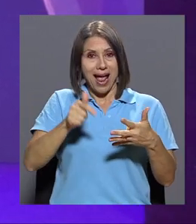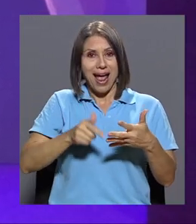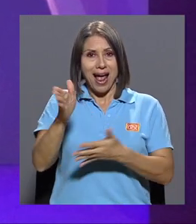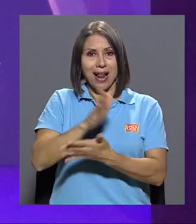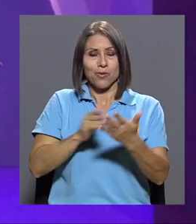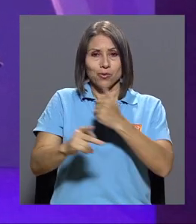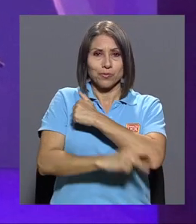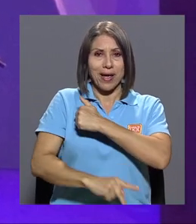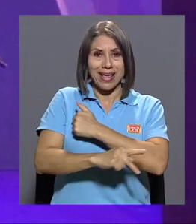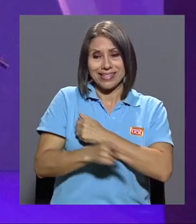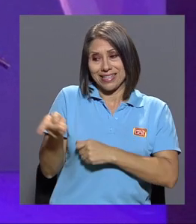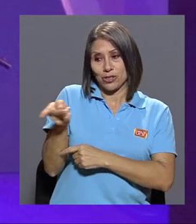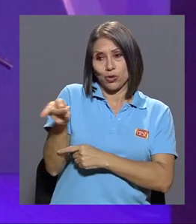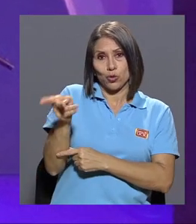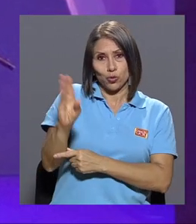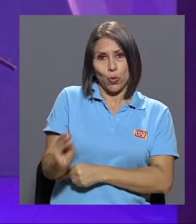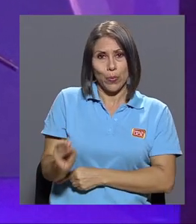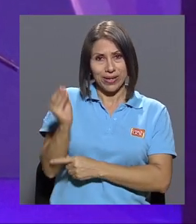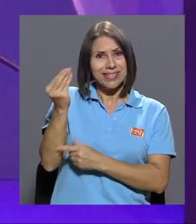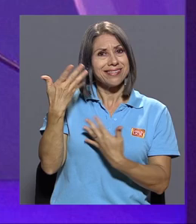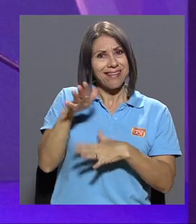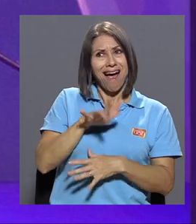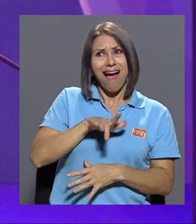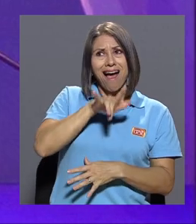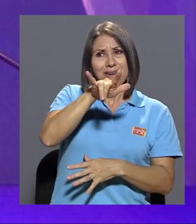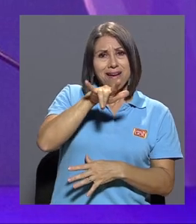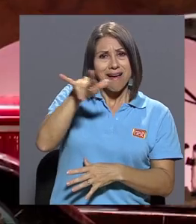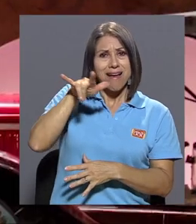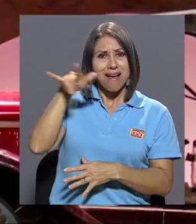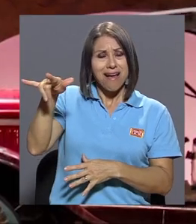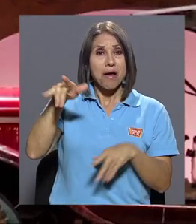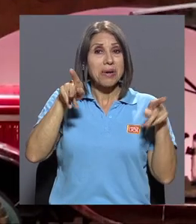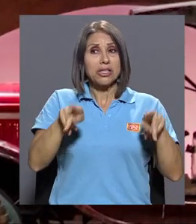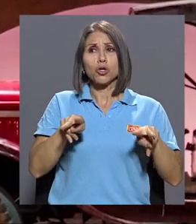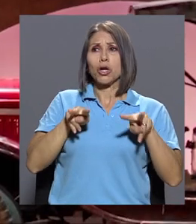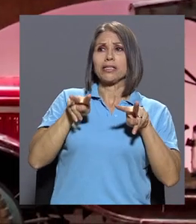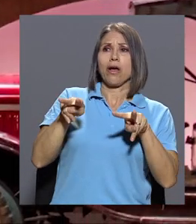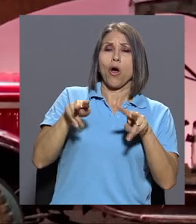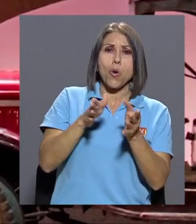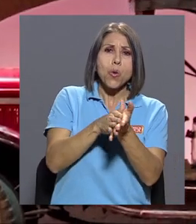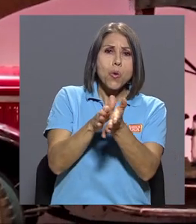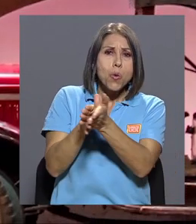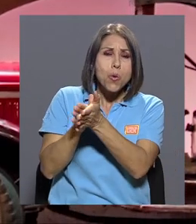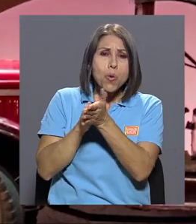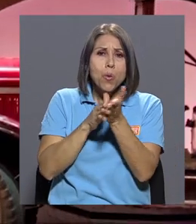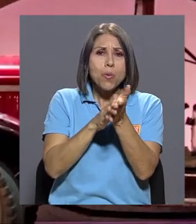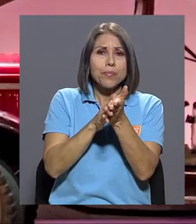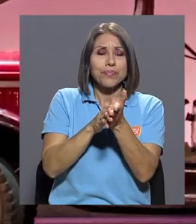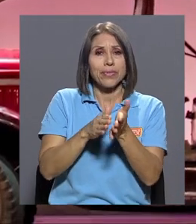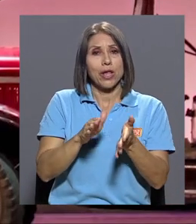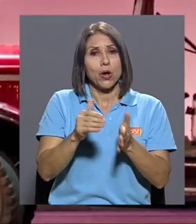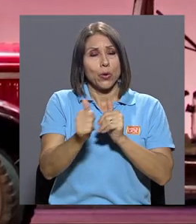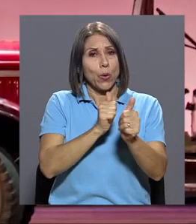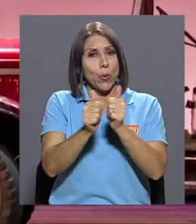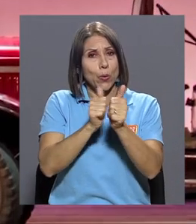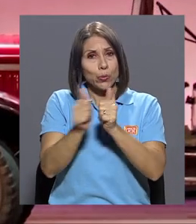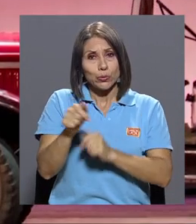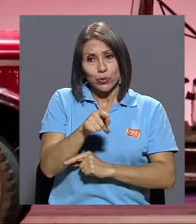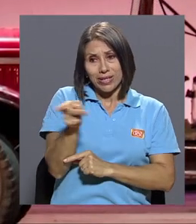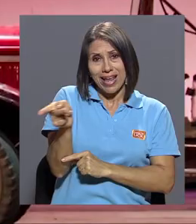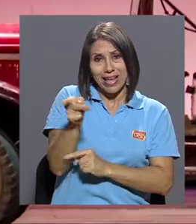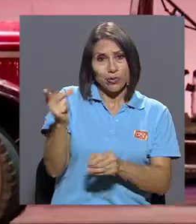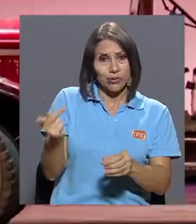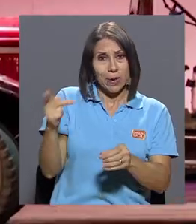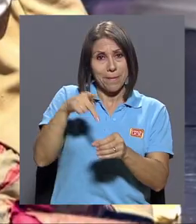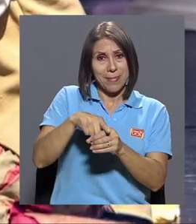estos jóvenes han visitado y en los cuales se han ganado el aplauso del público los concursos en los que han participado